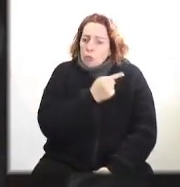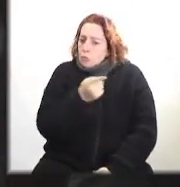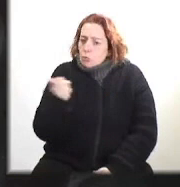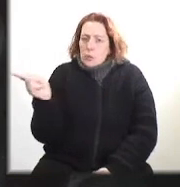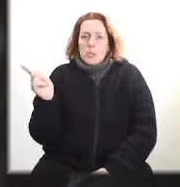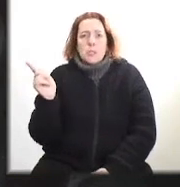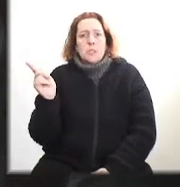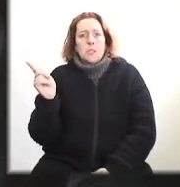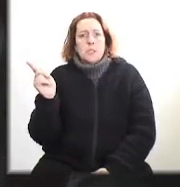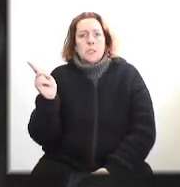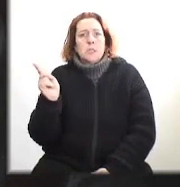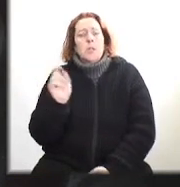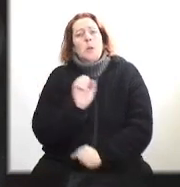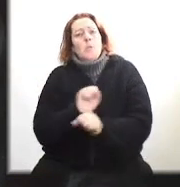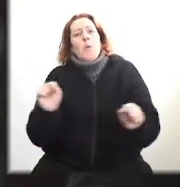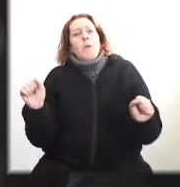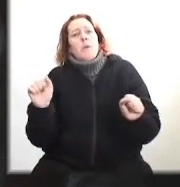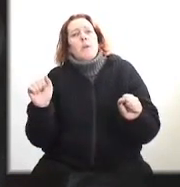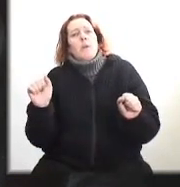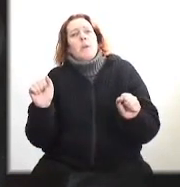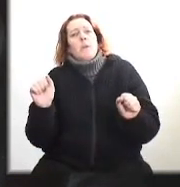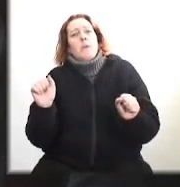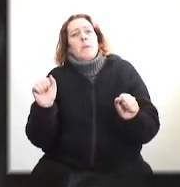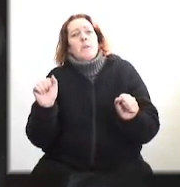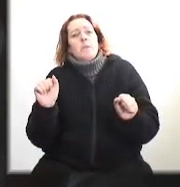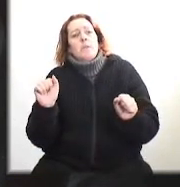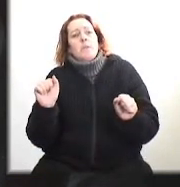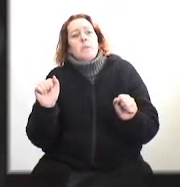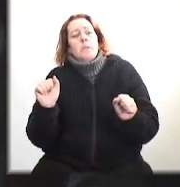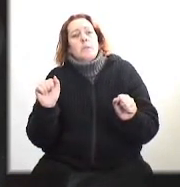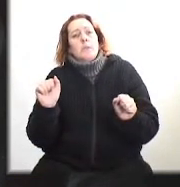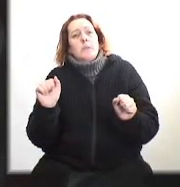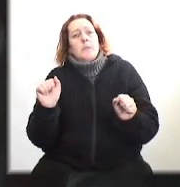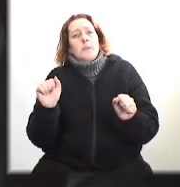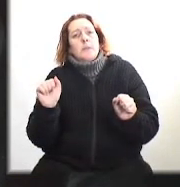medida, pueden eventualmente ser